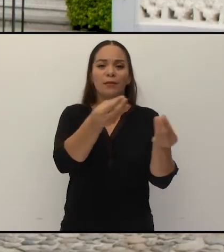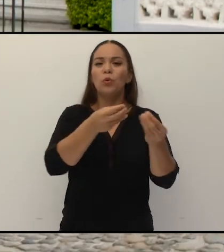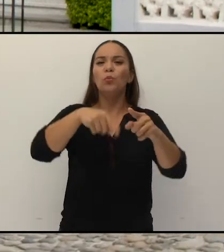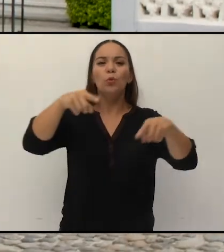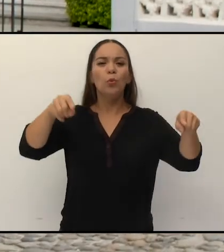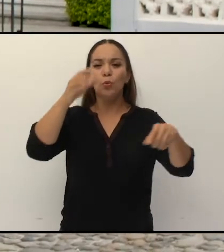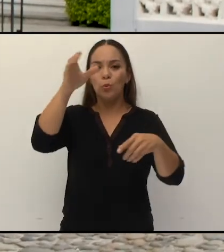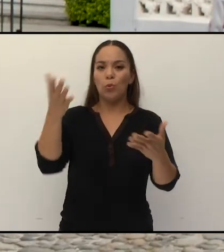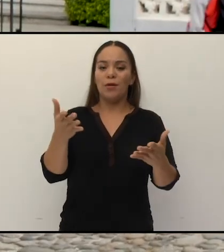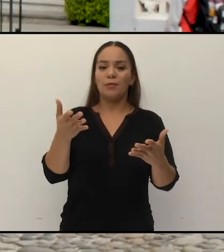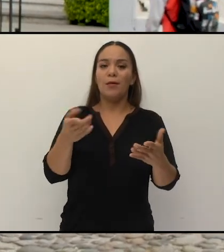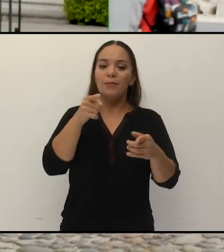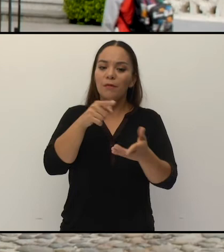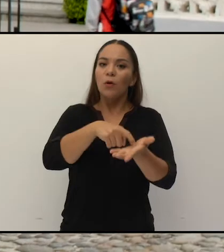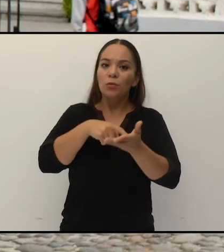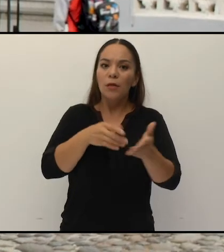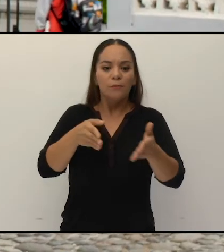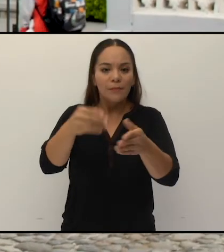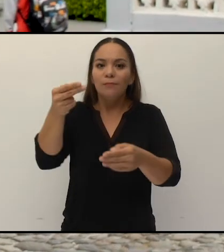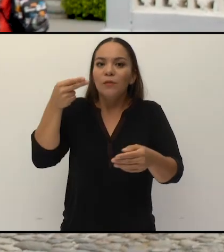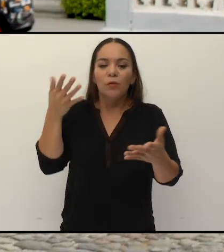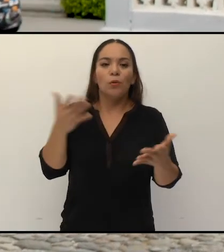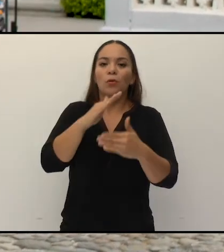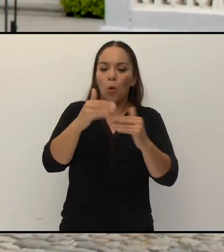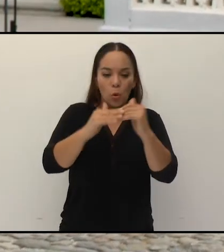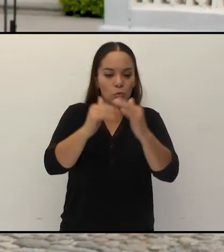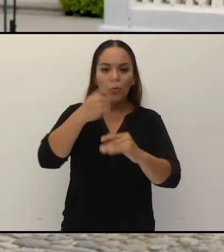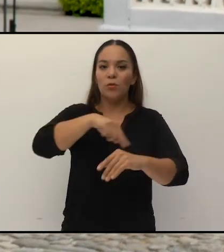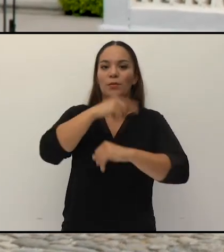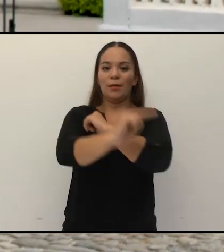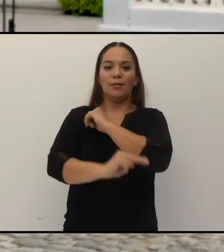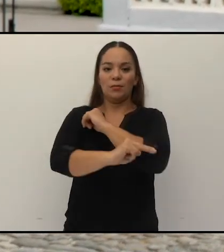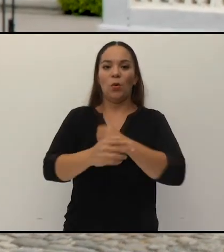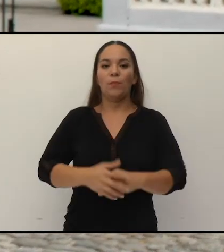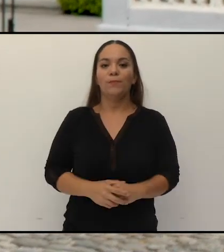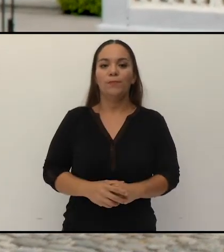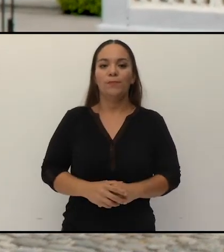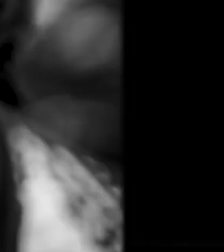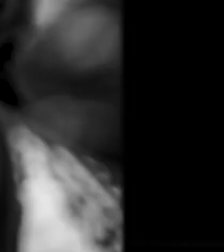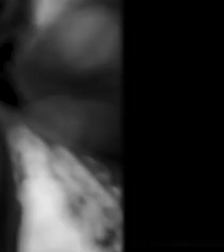la diversidad de voces, trayectorias y experiencias que han confluido en la construcción de nuestra nación.